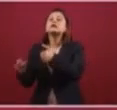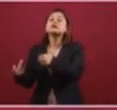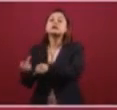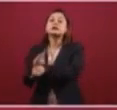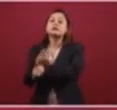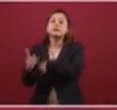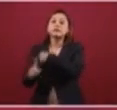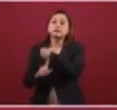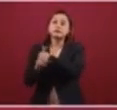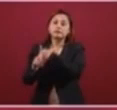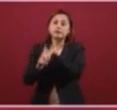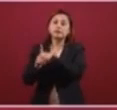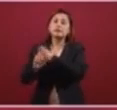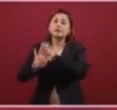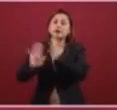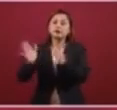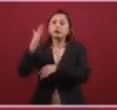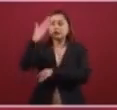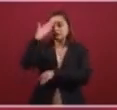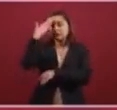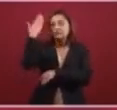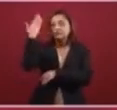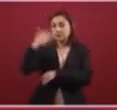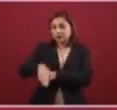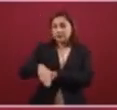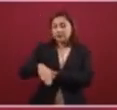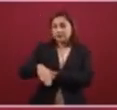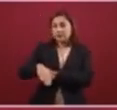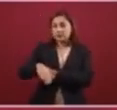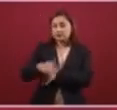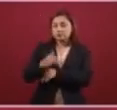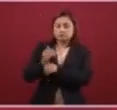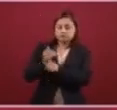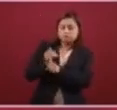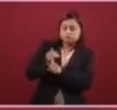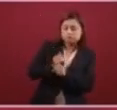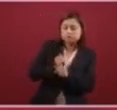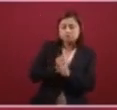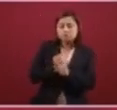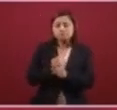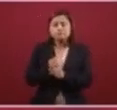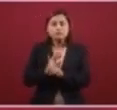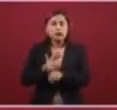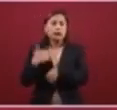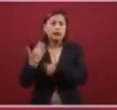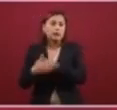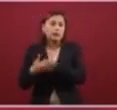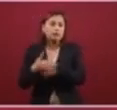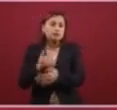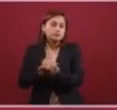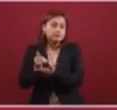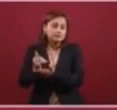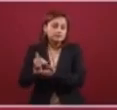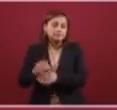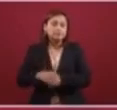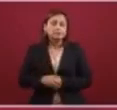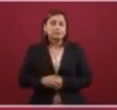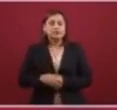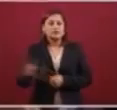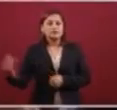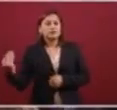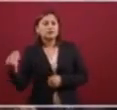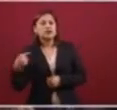conocimiento se está analizando y pronto se va a tomar una decisión se presentó un monto para la